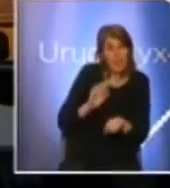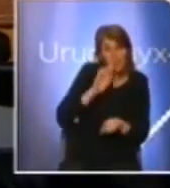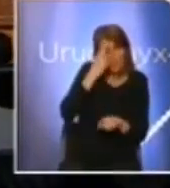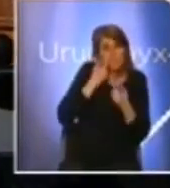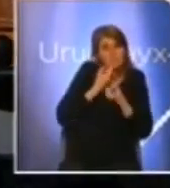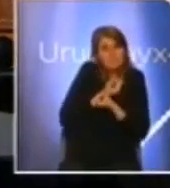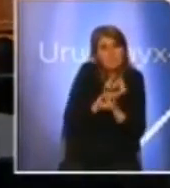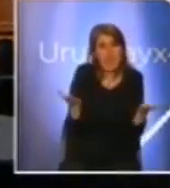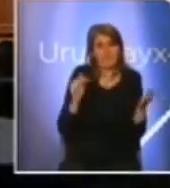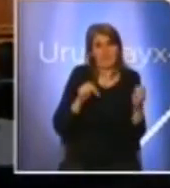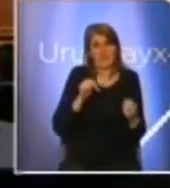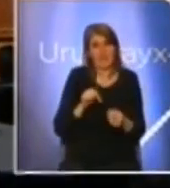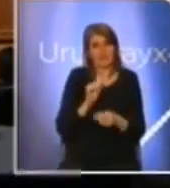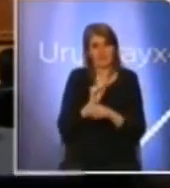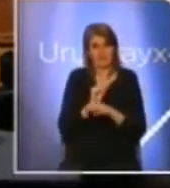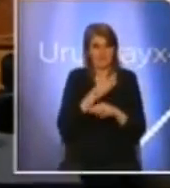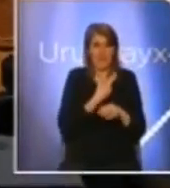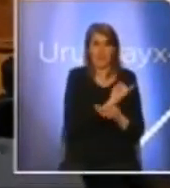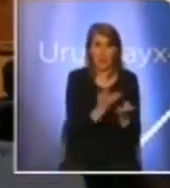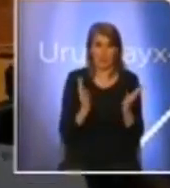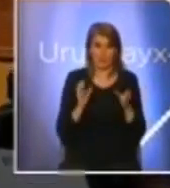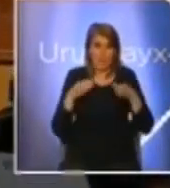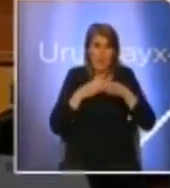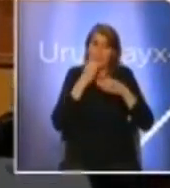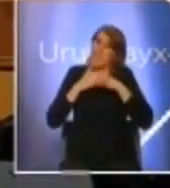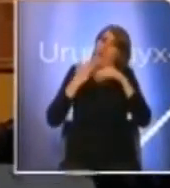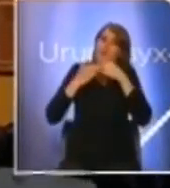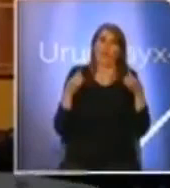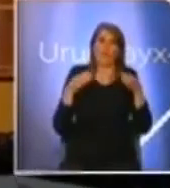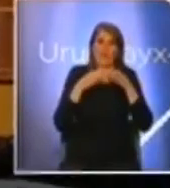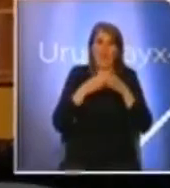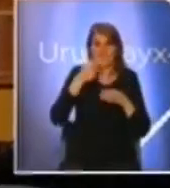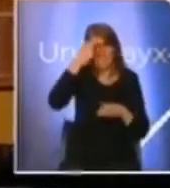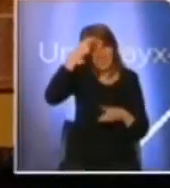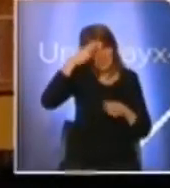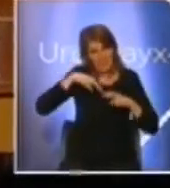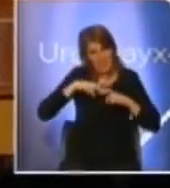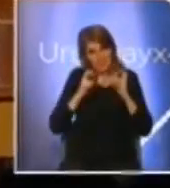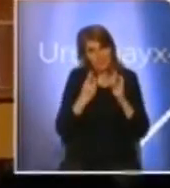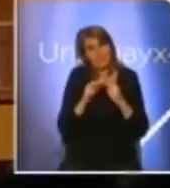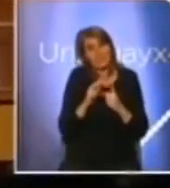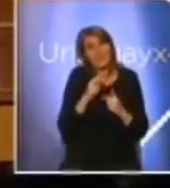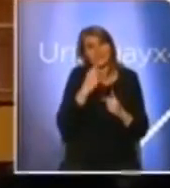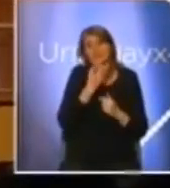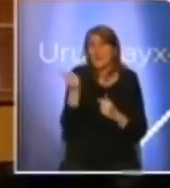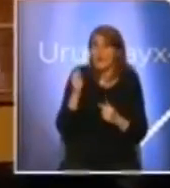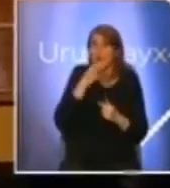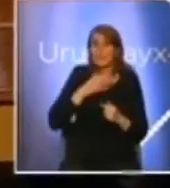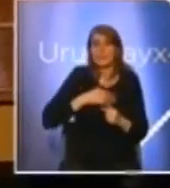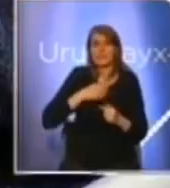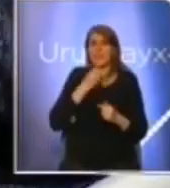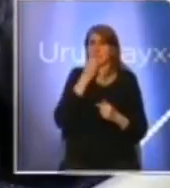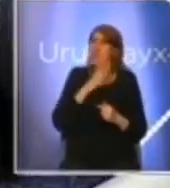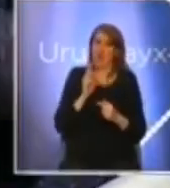todo el entorno, a la comunidad científica de acá. Así que, cuando muchos opinan de que no es redituable